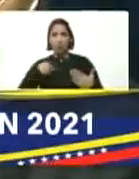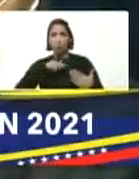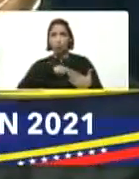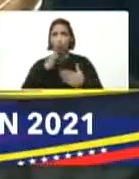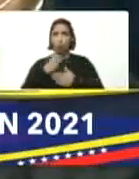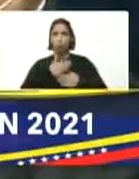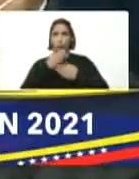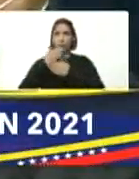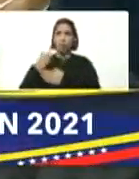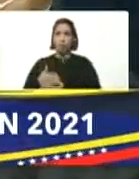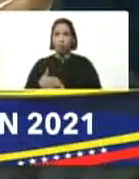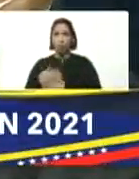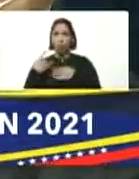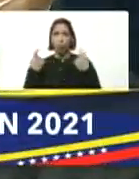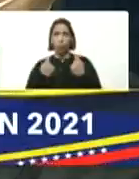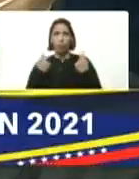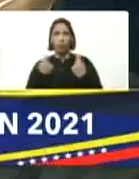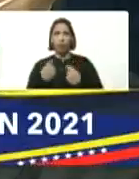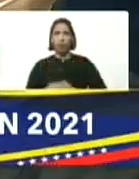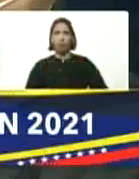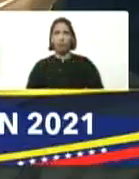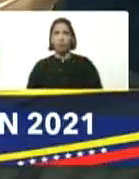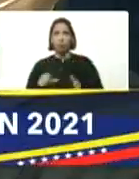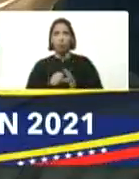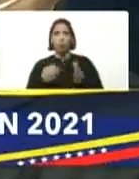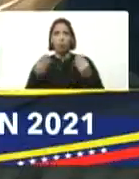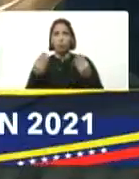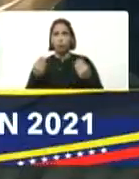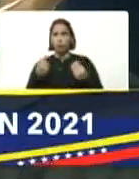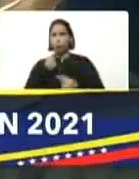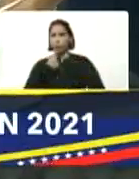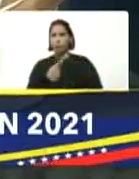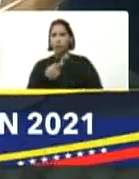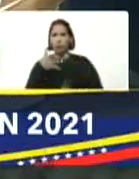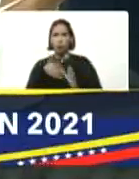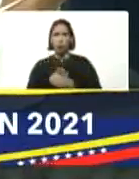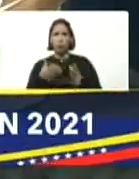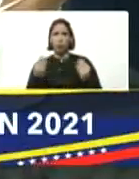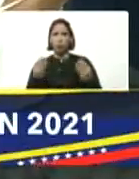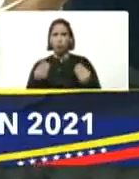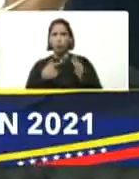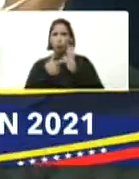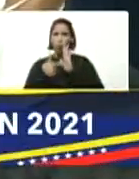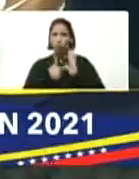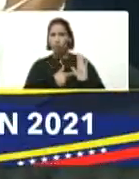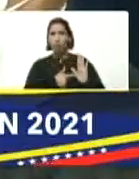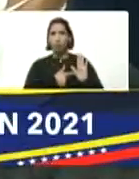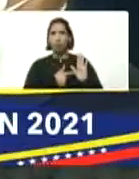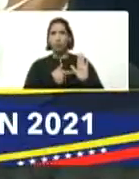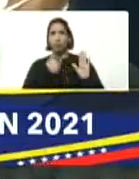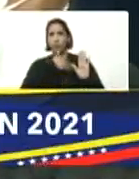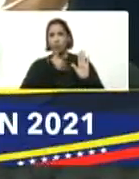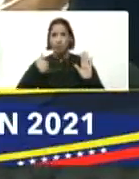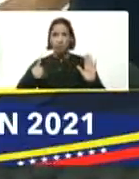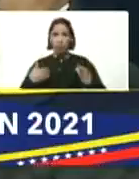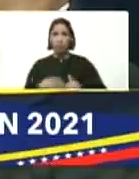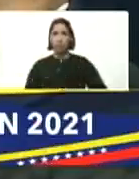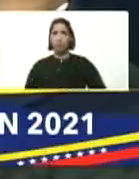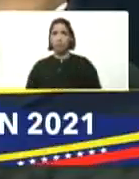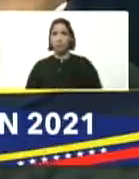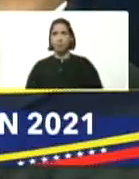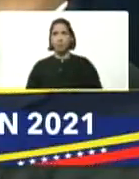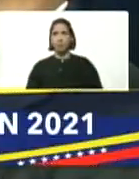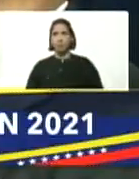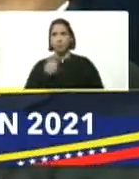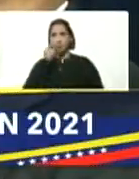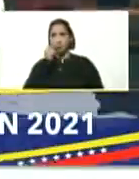en esta jornada donde hay tanto que decir, donde hay tanto que mostrar. Yo quisiera, señor